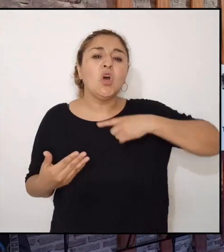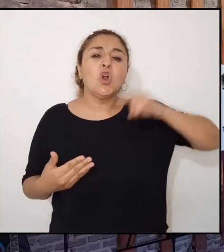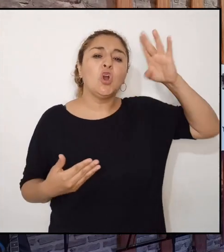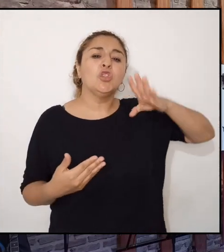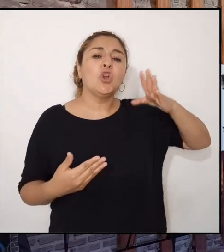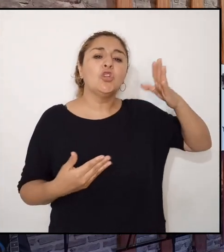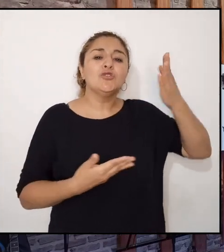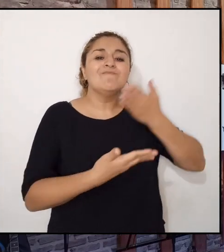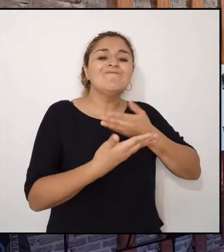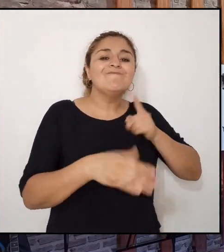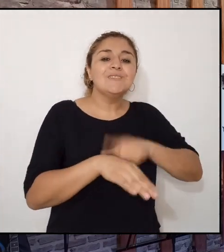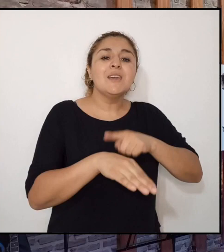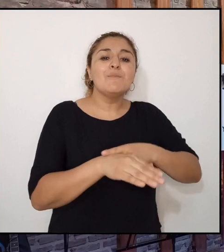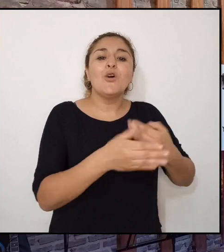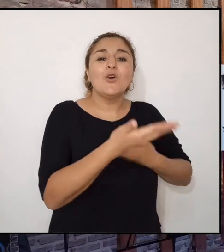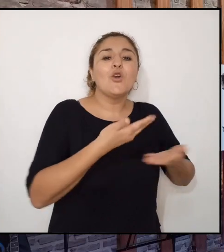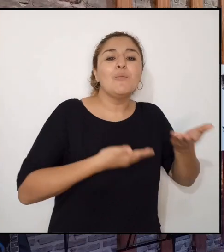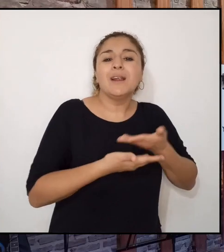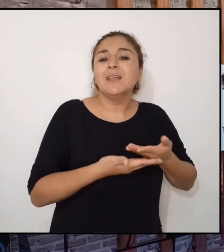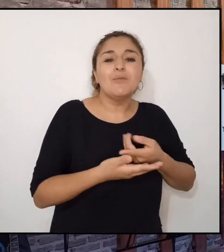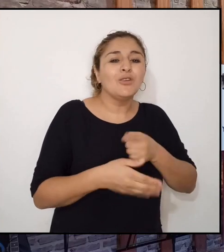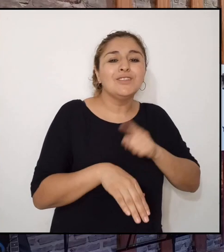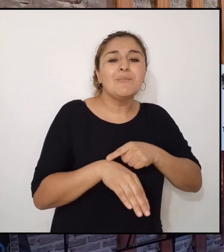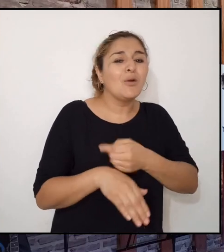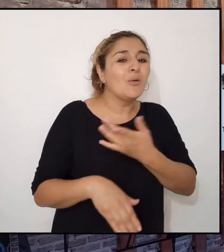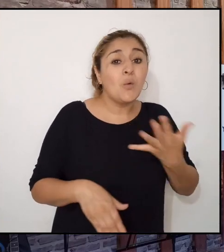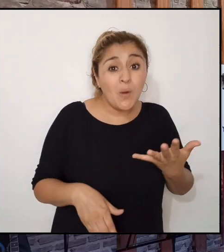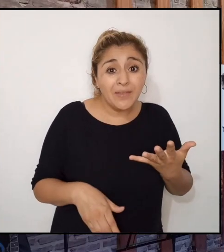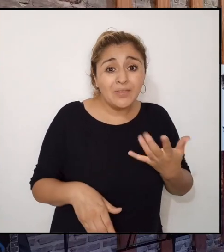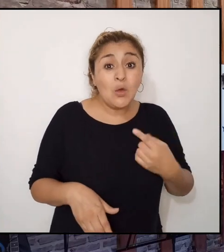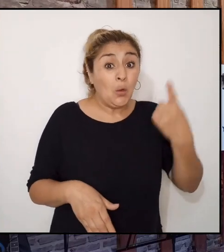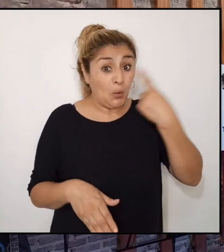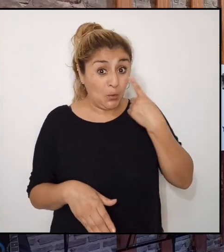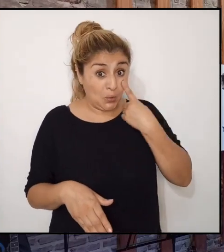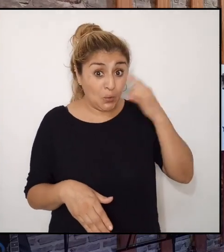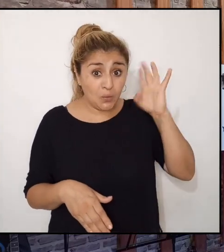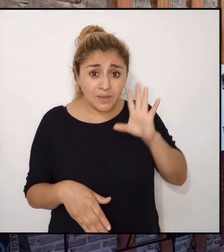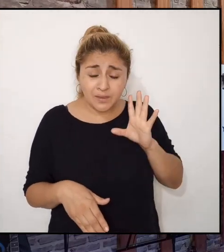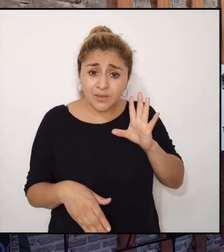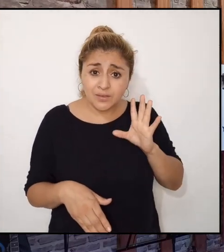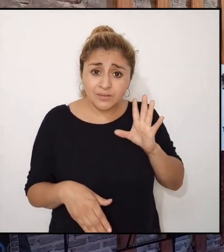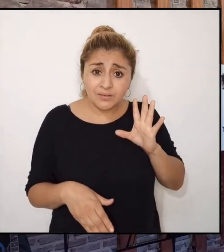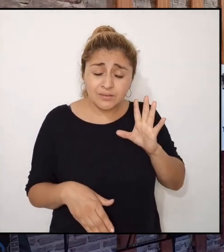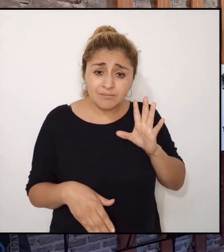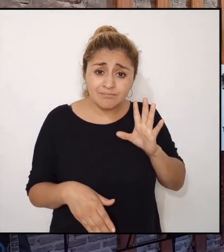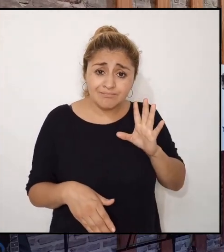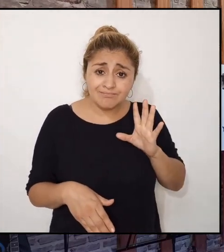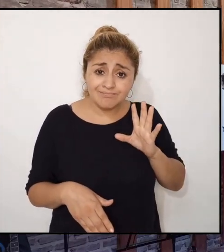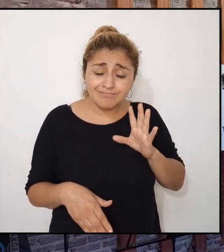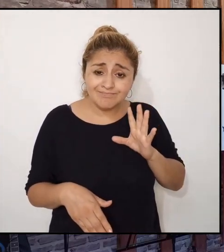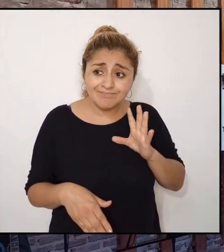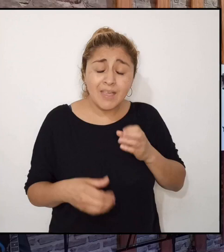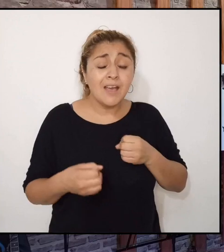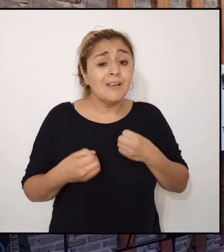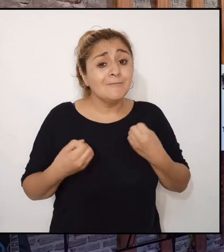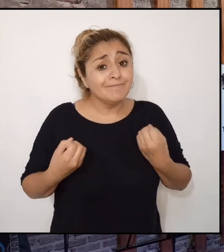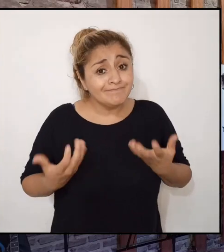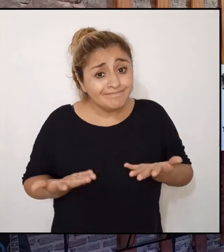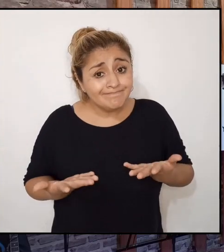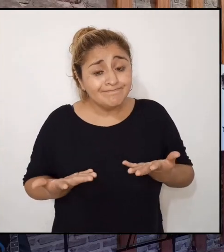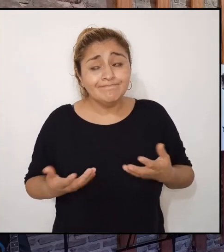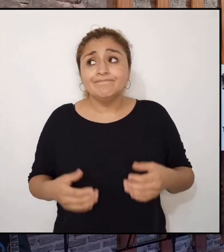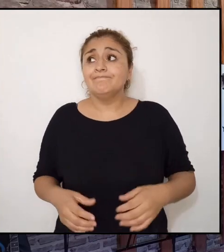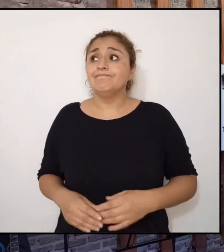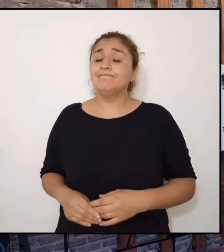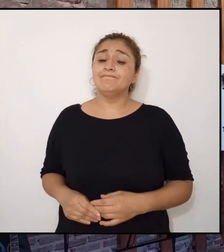¿Cuánto conoces a Dios para decirle lo que Él es? A veces, cuando las personas son que vienen por primera vez a